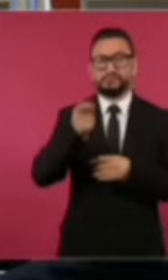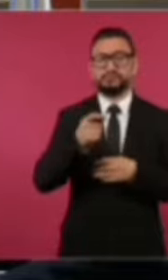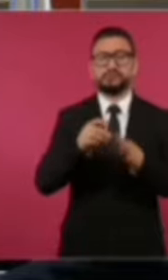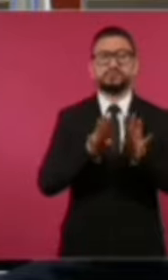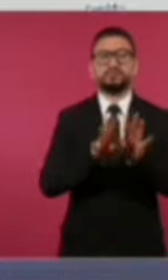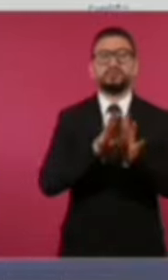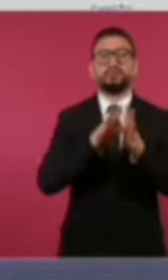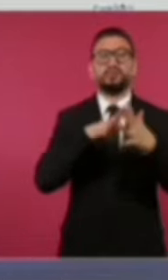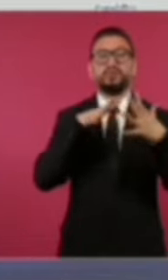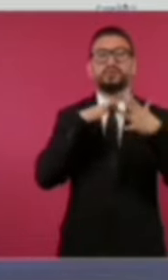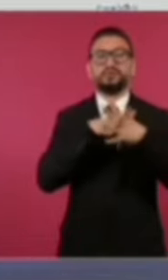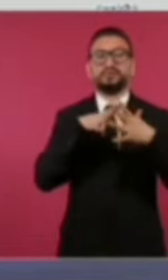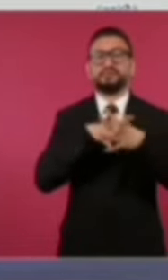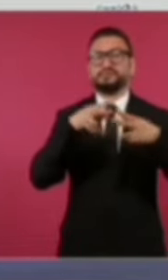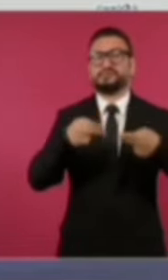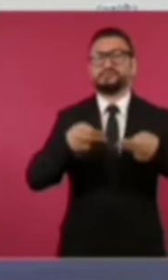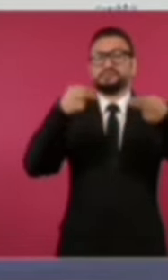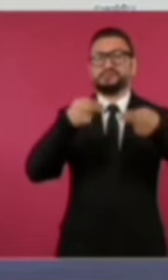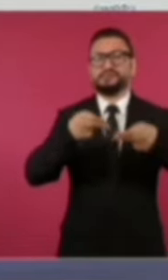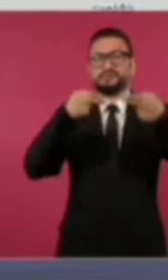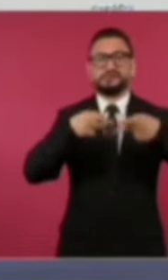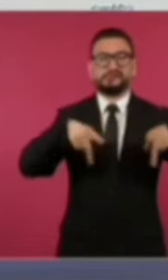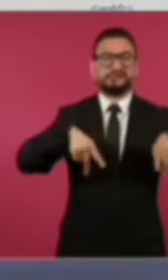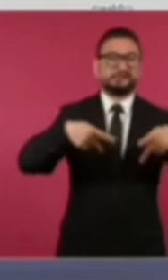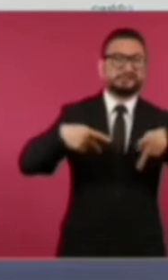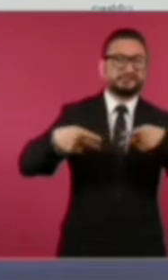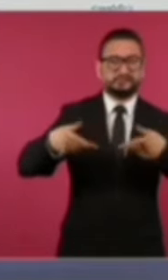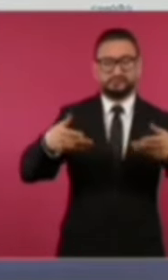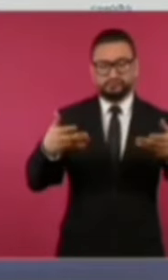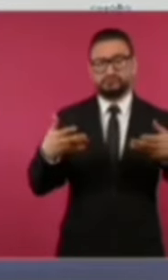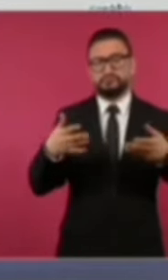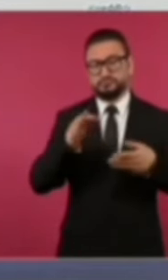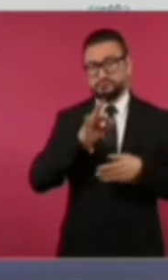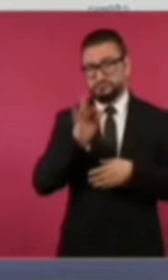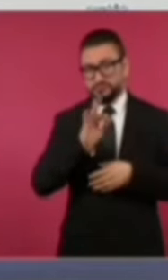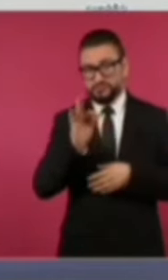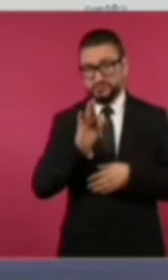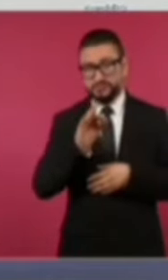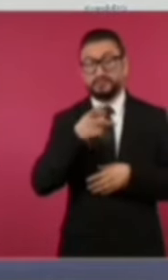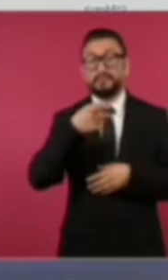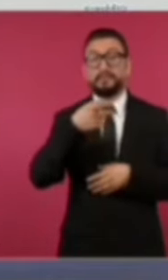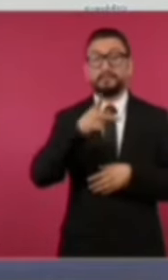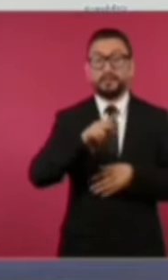comercial, pero no bélica.